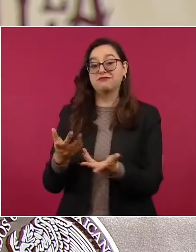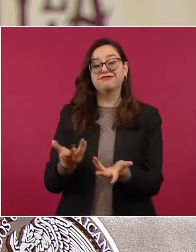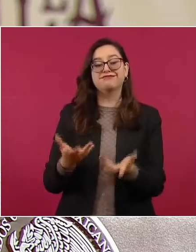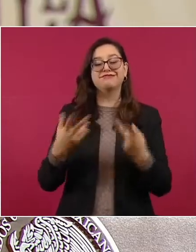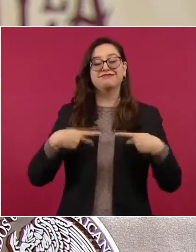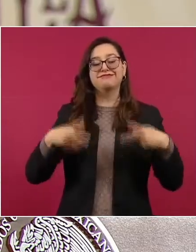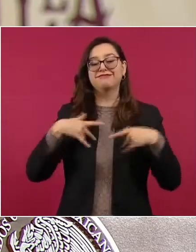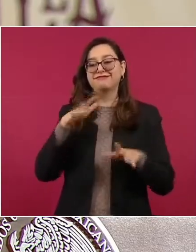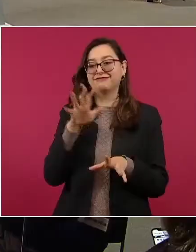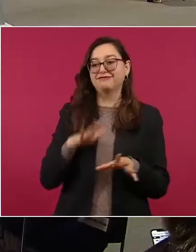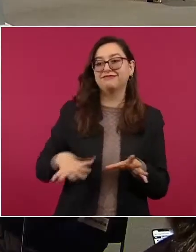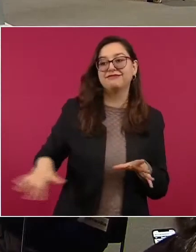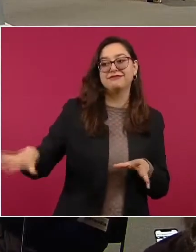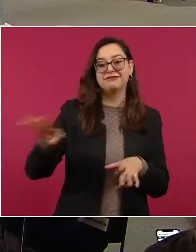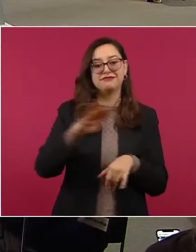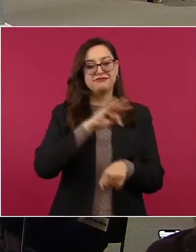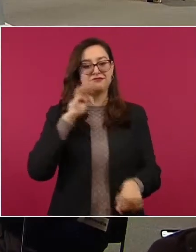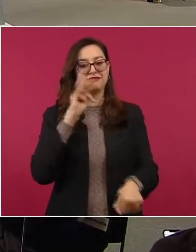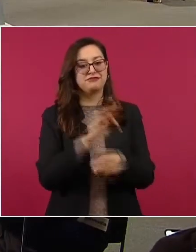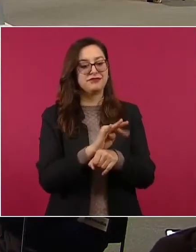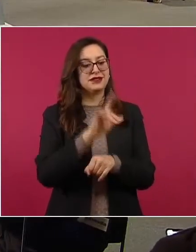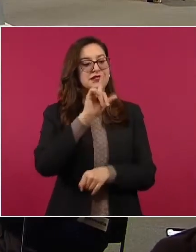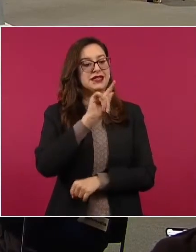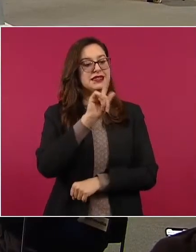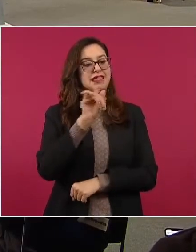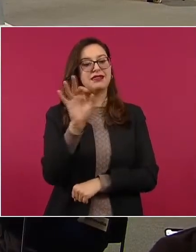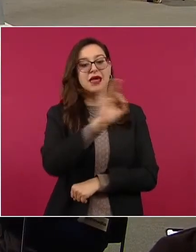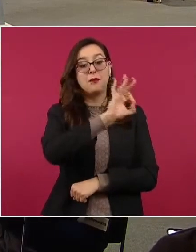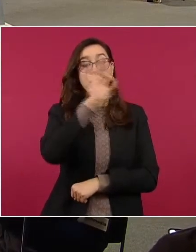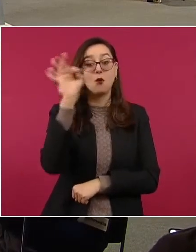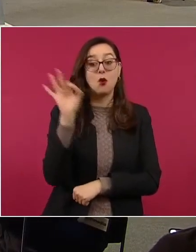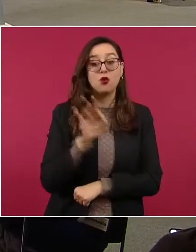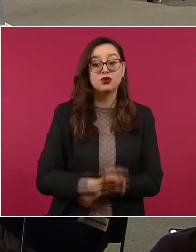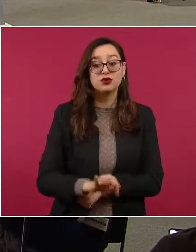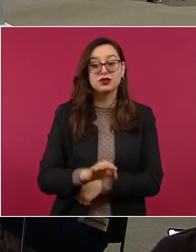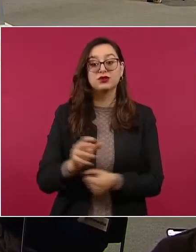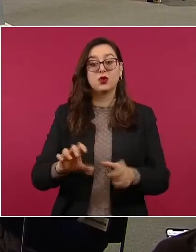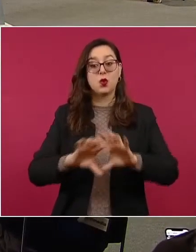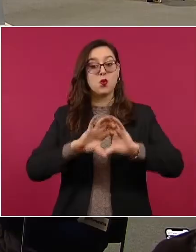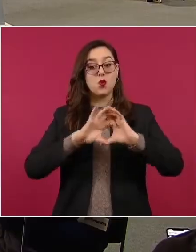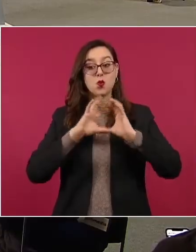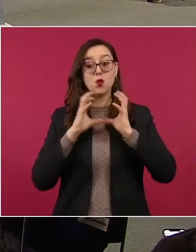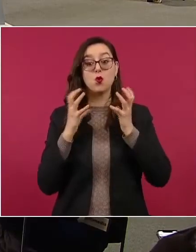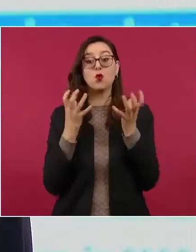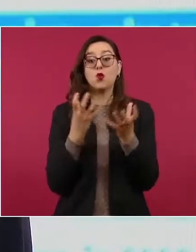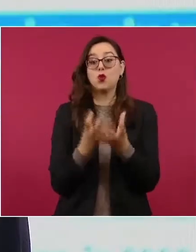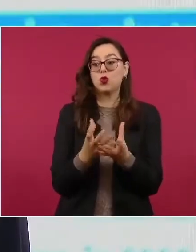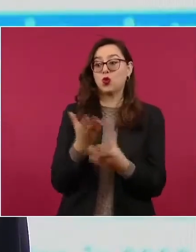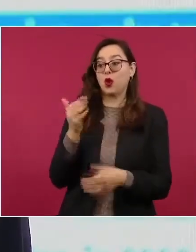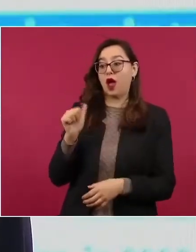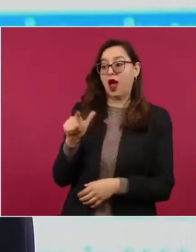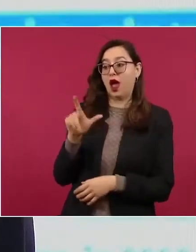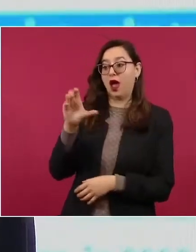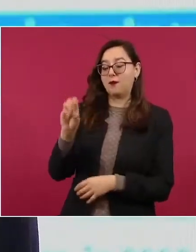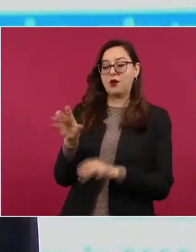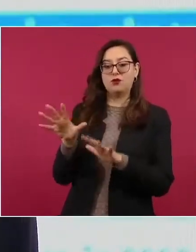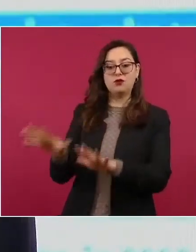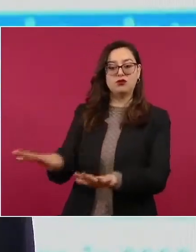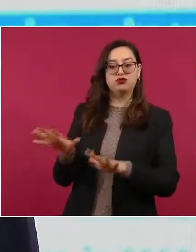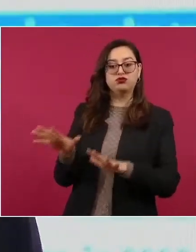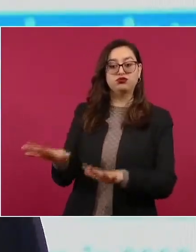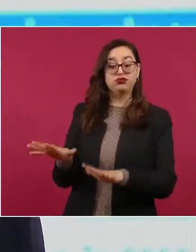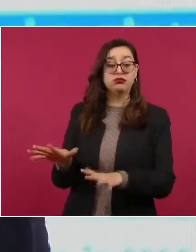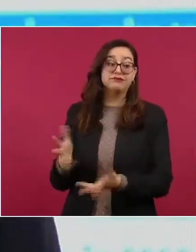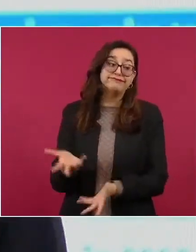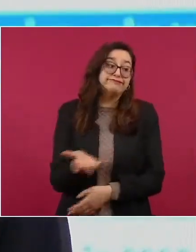ciento y lo posiciona como uno de los líderes mundiales más destacados, aunque